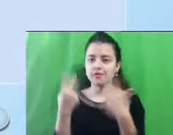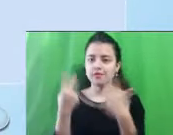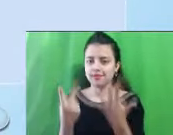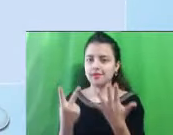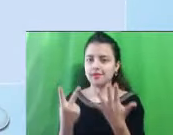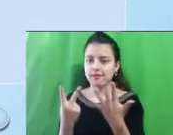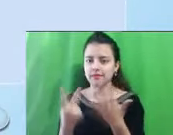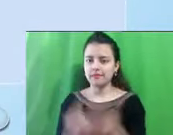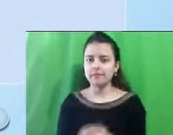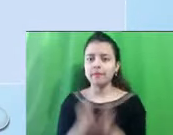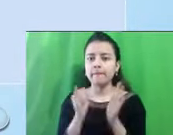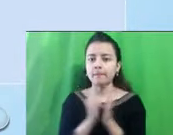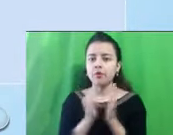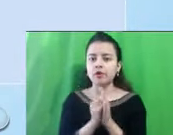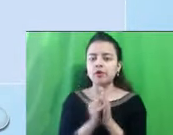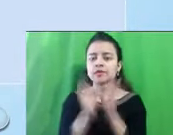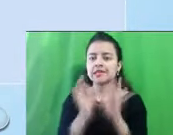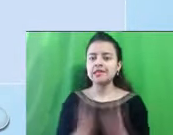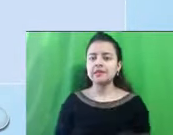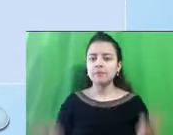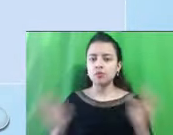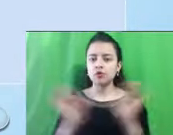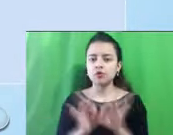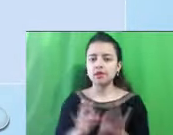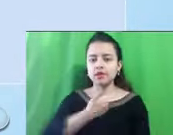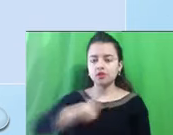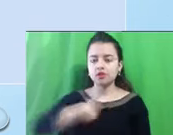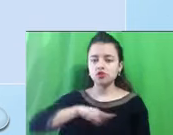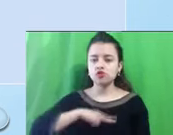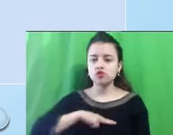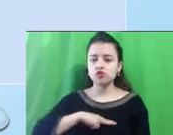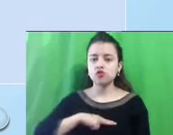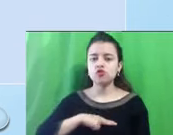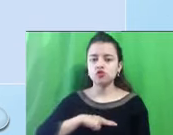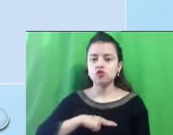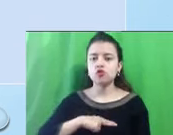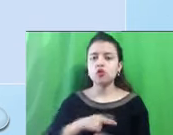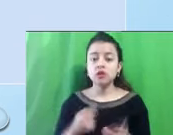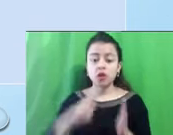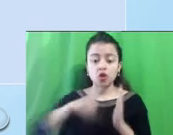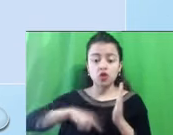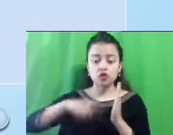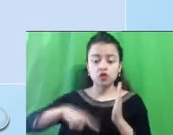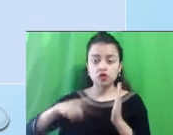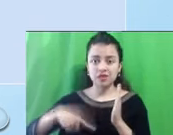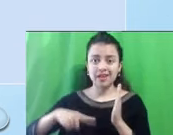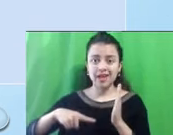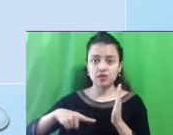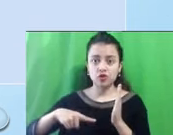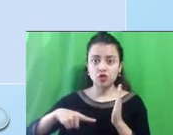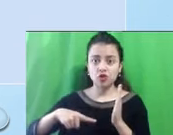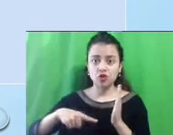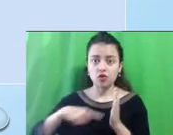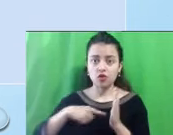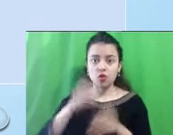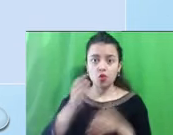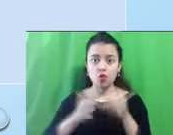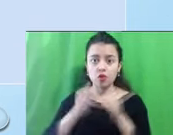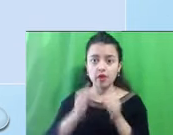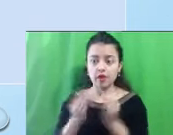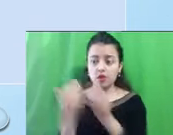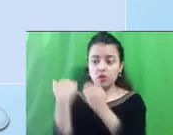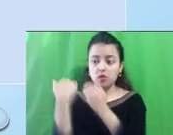que la empresa cuenta con un contrato de asesoría jurídica externa de abogados expertos que permiten